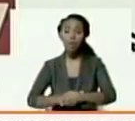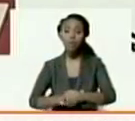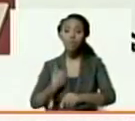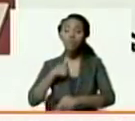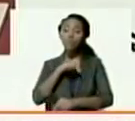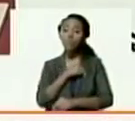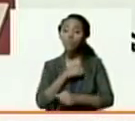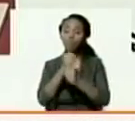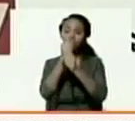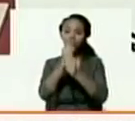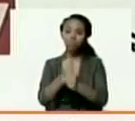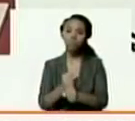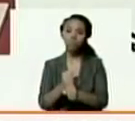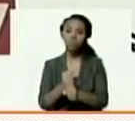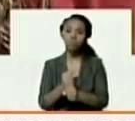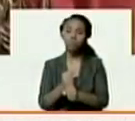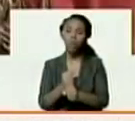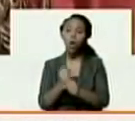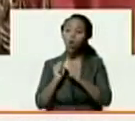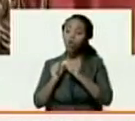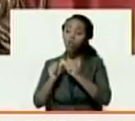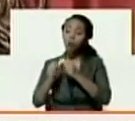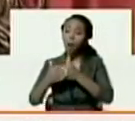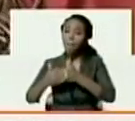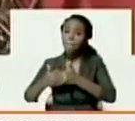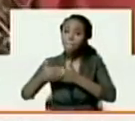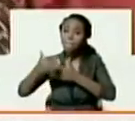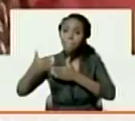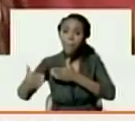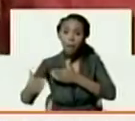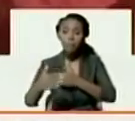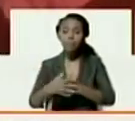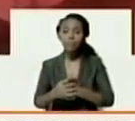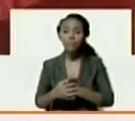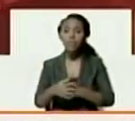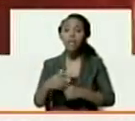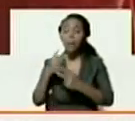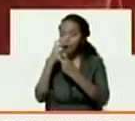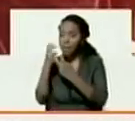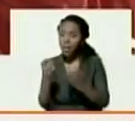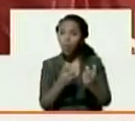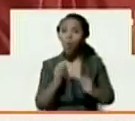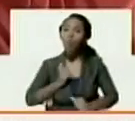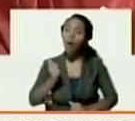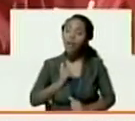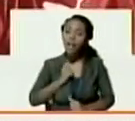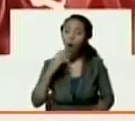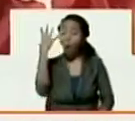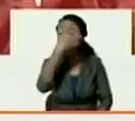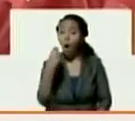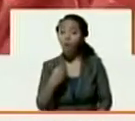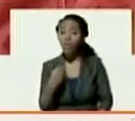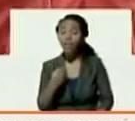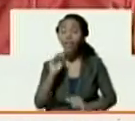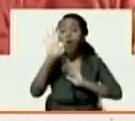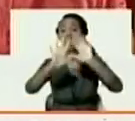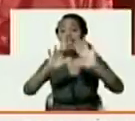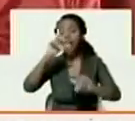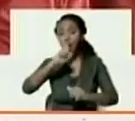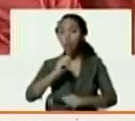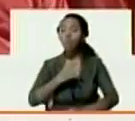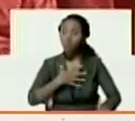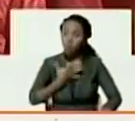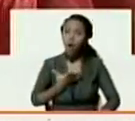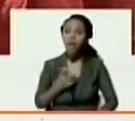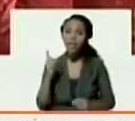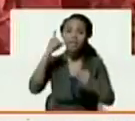nosotros esperamos seguir avanzando. ¿A quiénes invitamos? Cualquier joven a partir de los 15 años puede ser militante